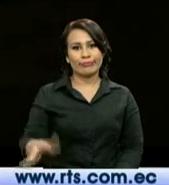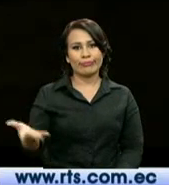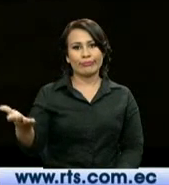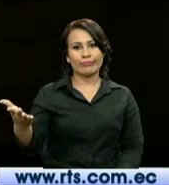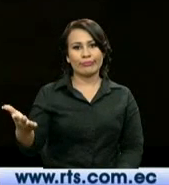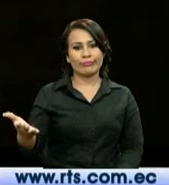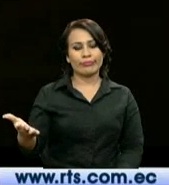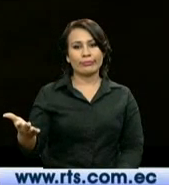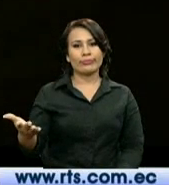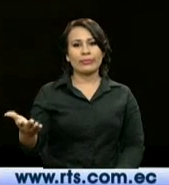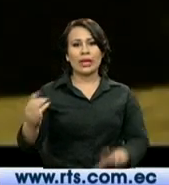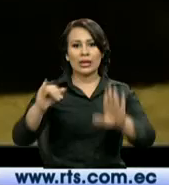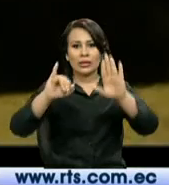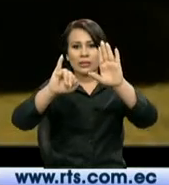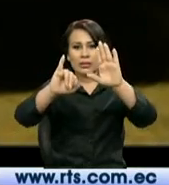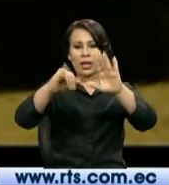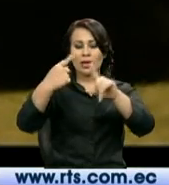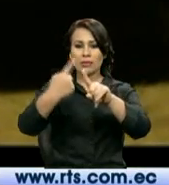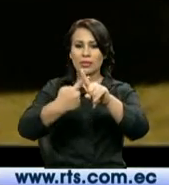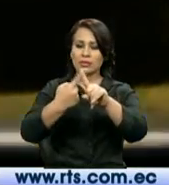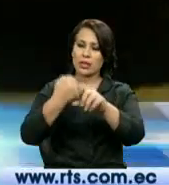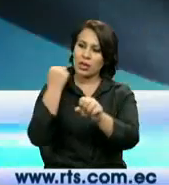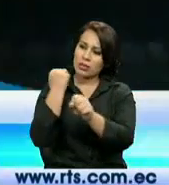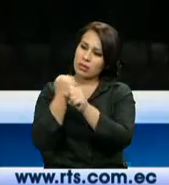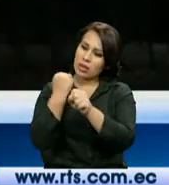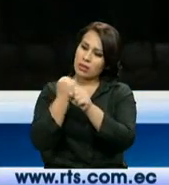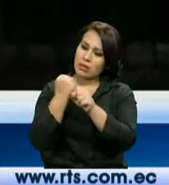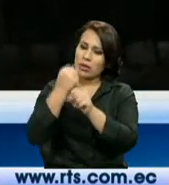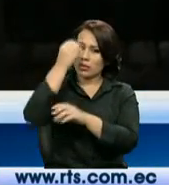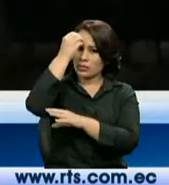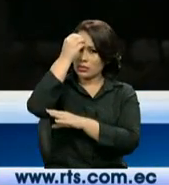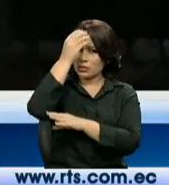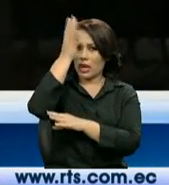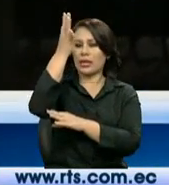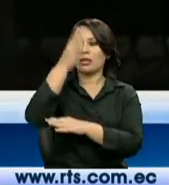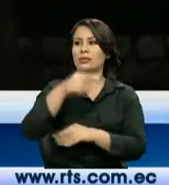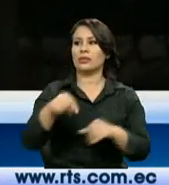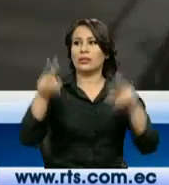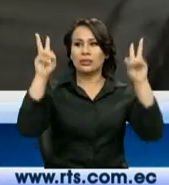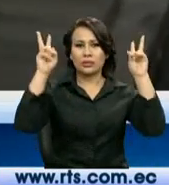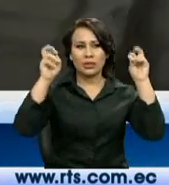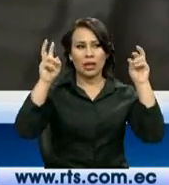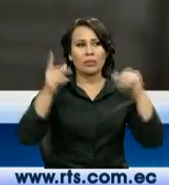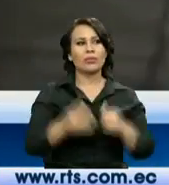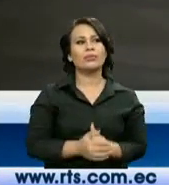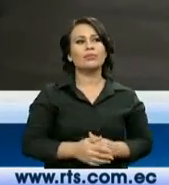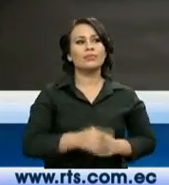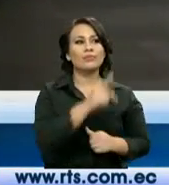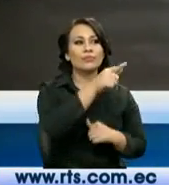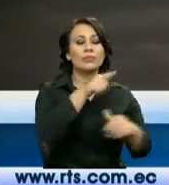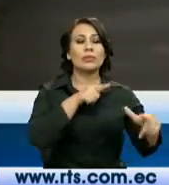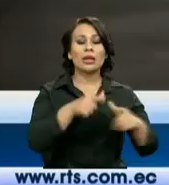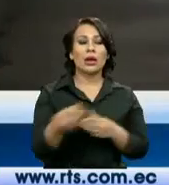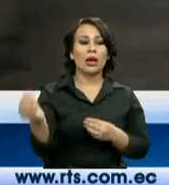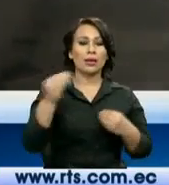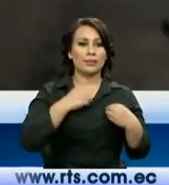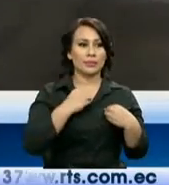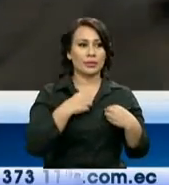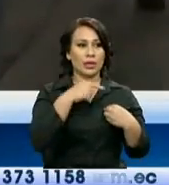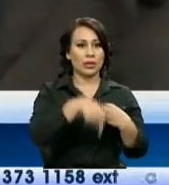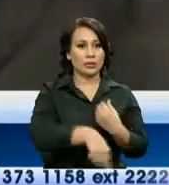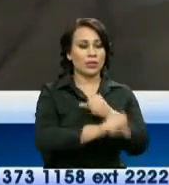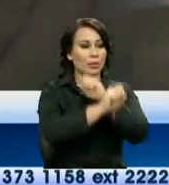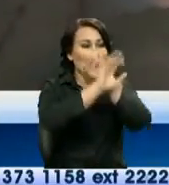Fueron casi 6 meses de labores de inteligencia de la policía sobre el caso Sabana que dieron resultados la madrugada de este viernes.